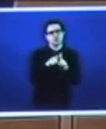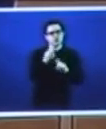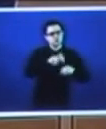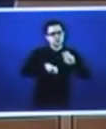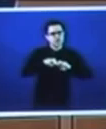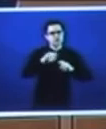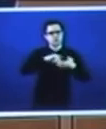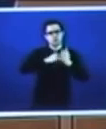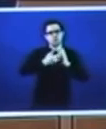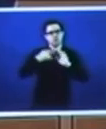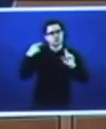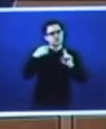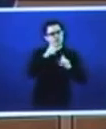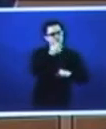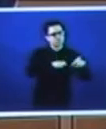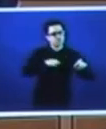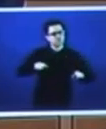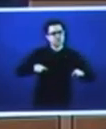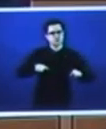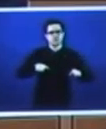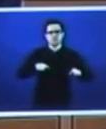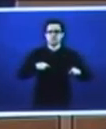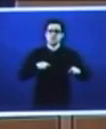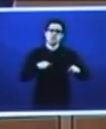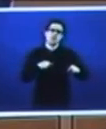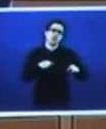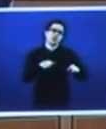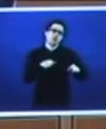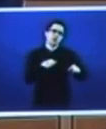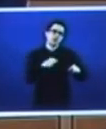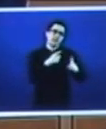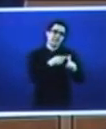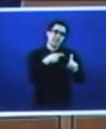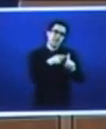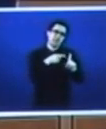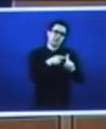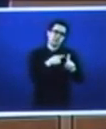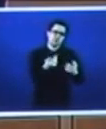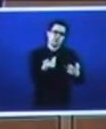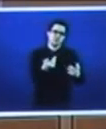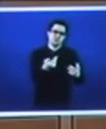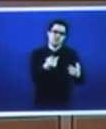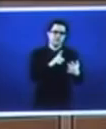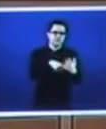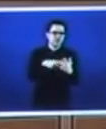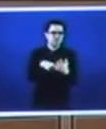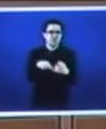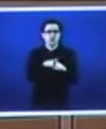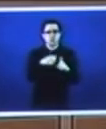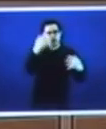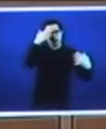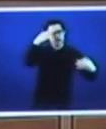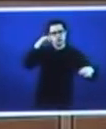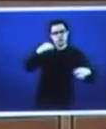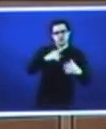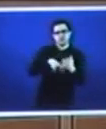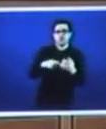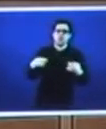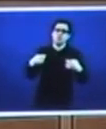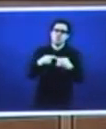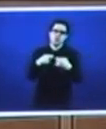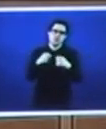aqueles clientes que tiveron vicio no consentimento no momento de suscribir esa póliza o ese producto